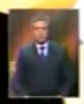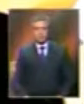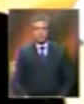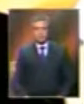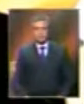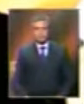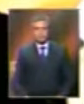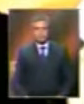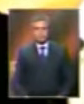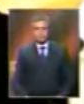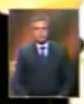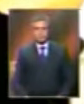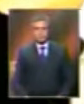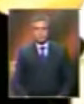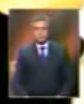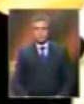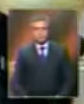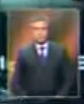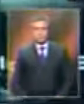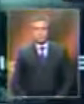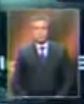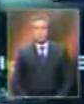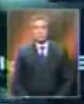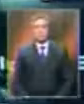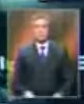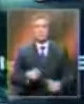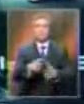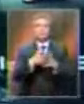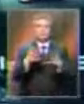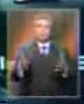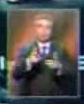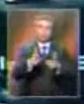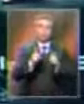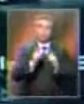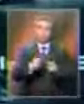Bueno, mucha suerte para ellas. Y ahora viene...